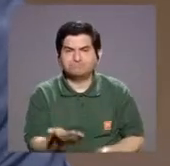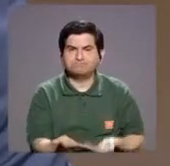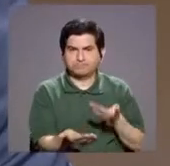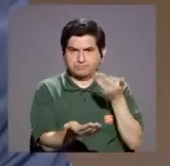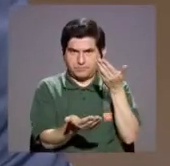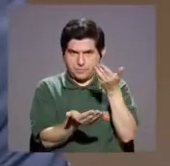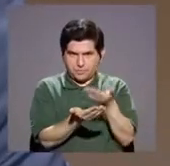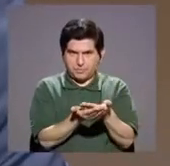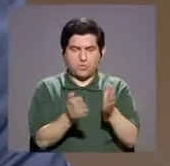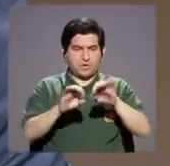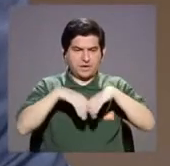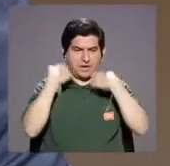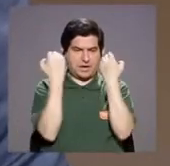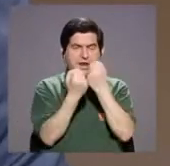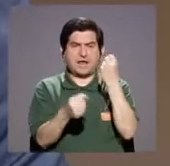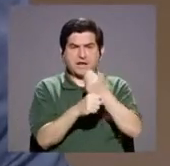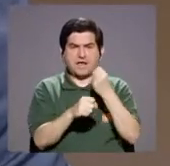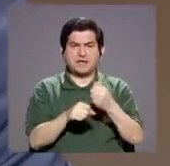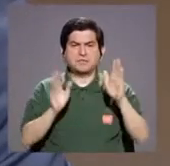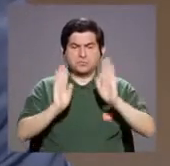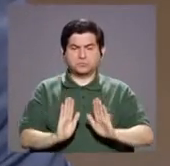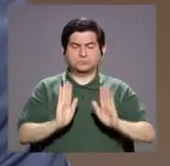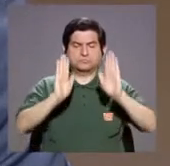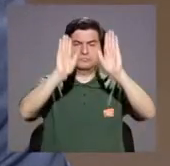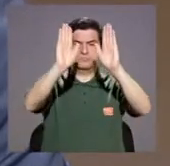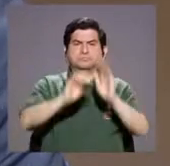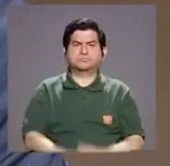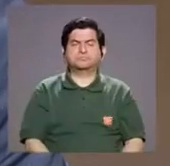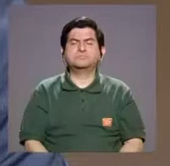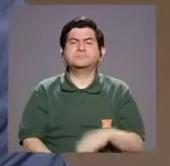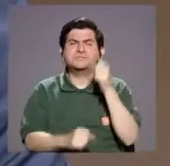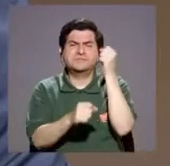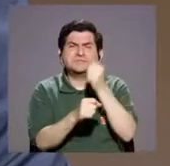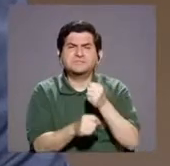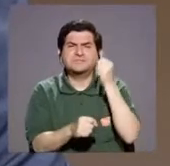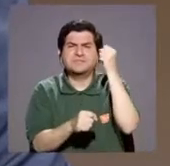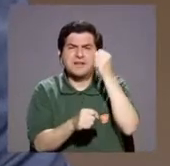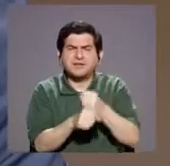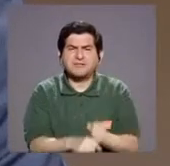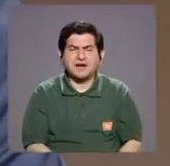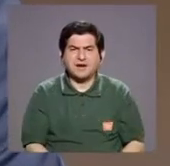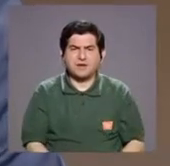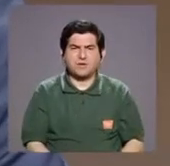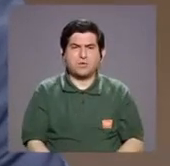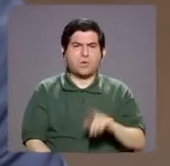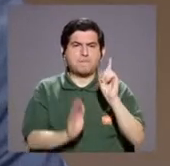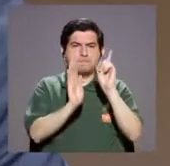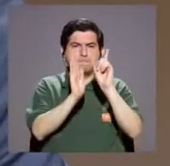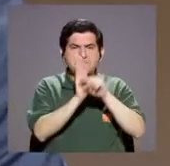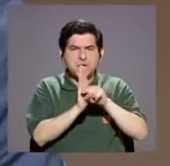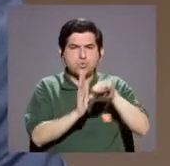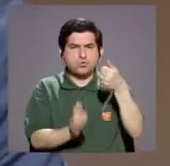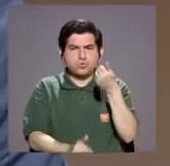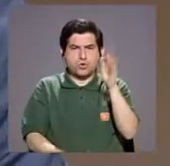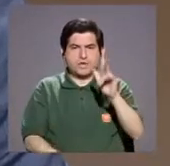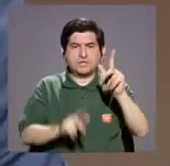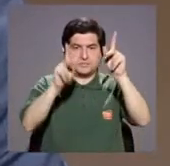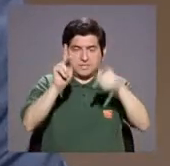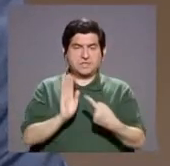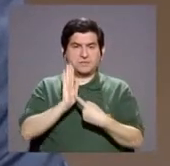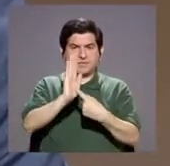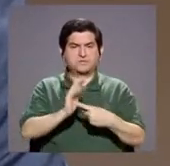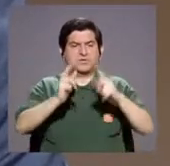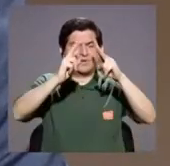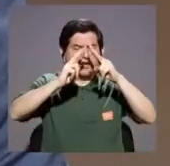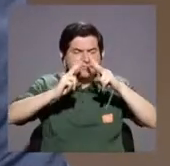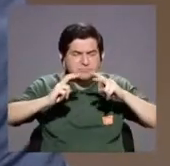un equipo de trabajo maravilloso una labor que le llamamos minuto 15 y que se lo presentamos a la audiencia con un